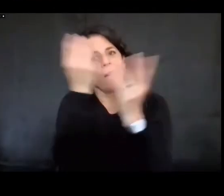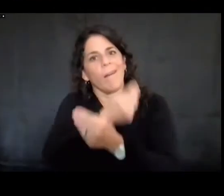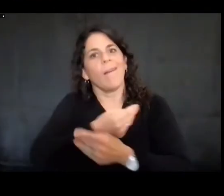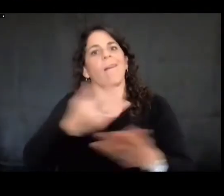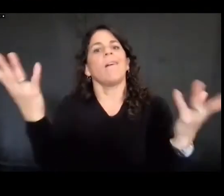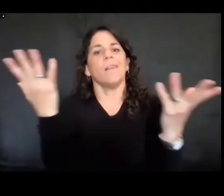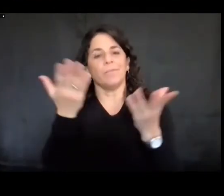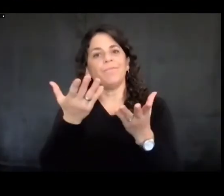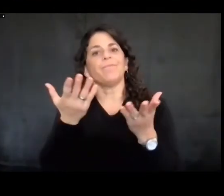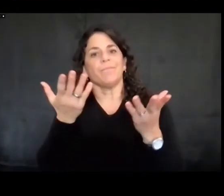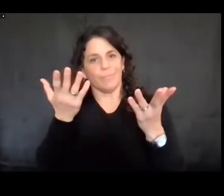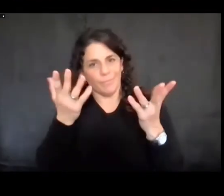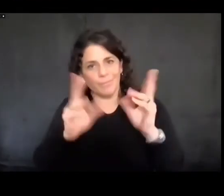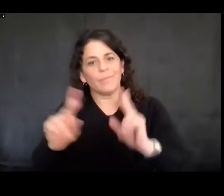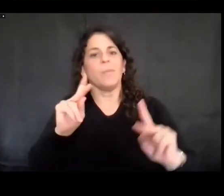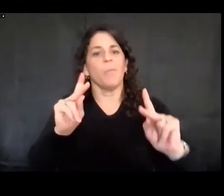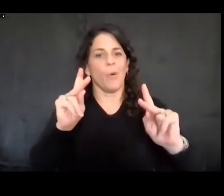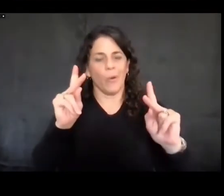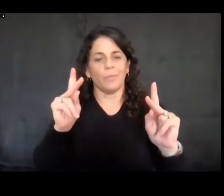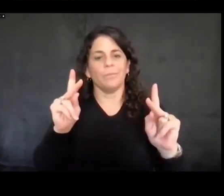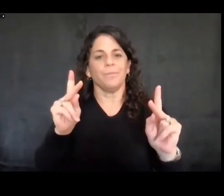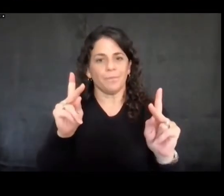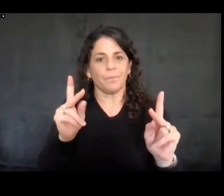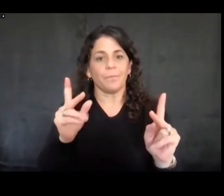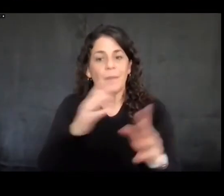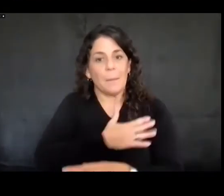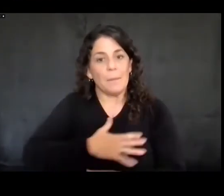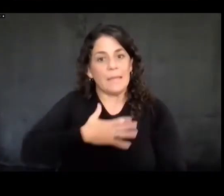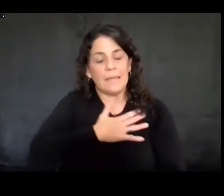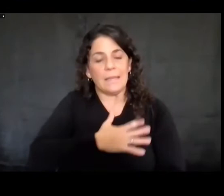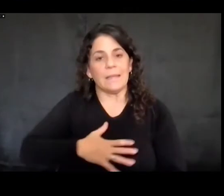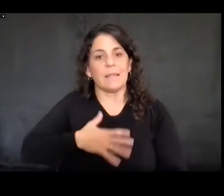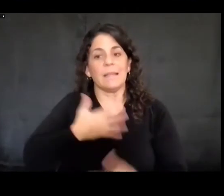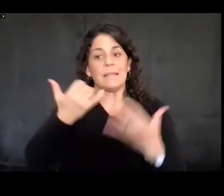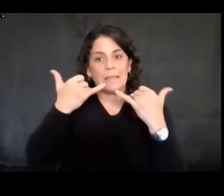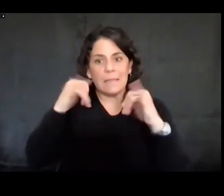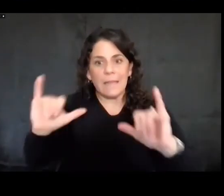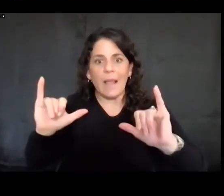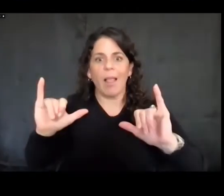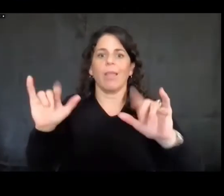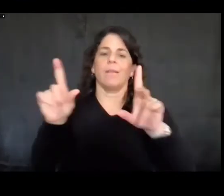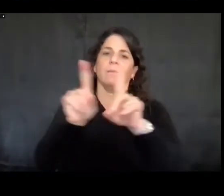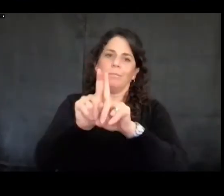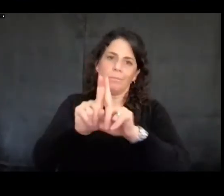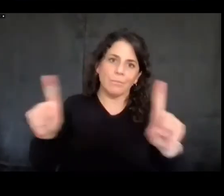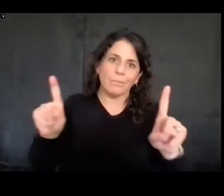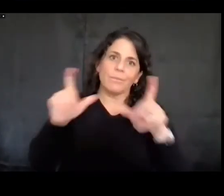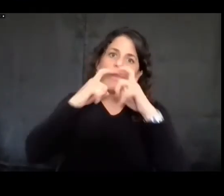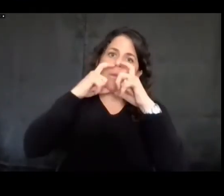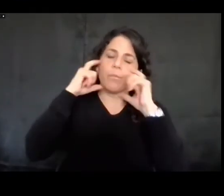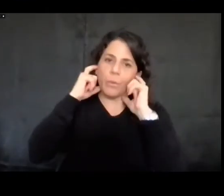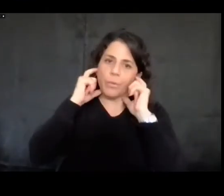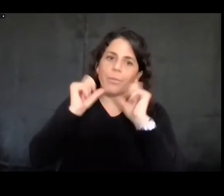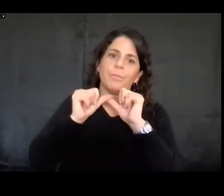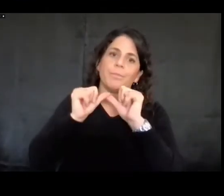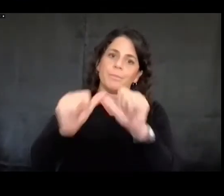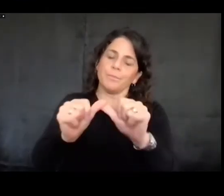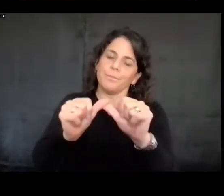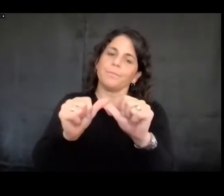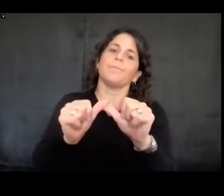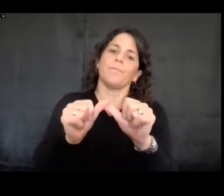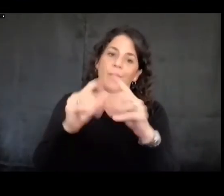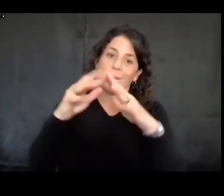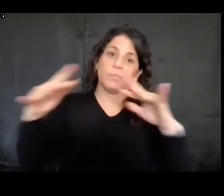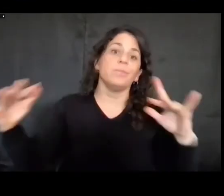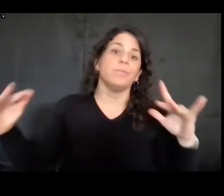una transmisión significativa en la comunidad por favor mantenga la distancia usen la máscara